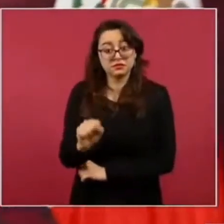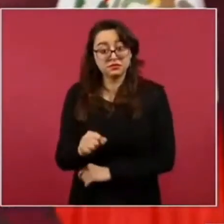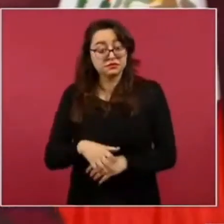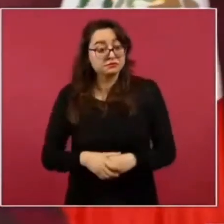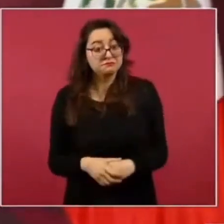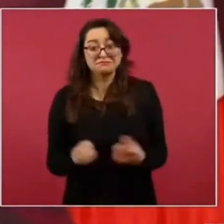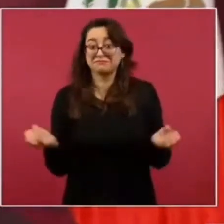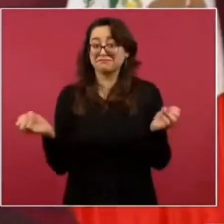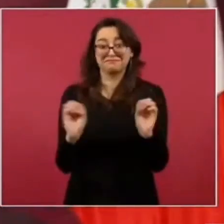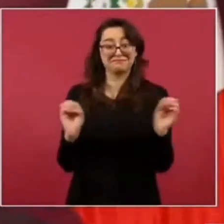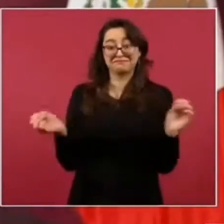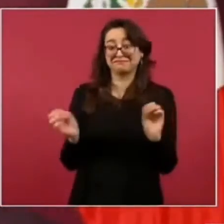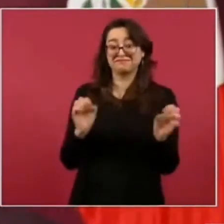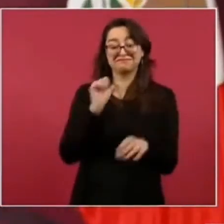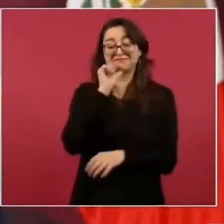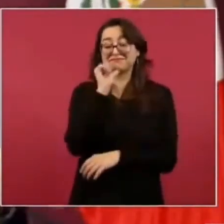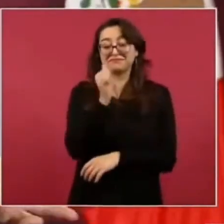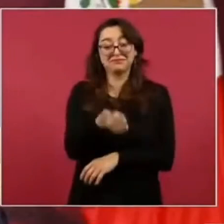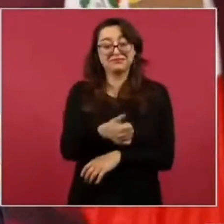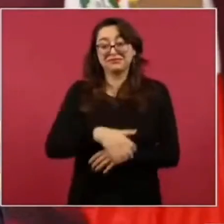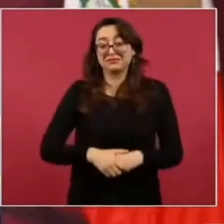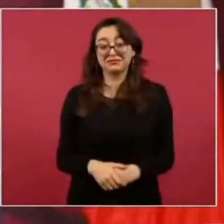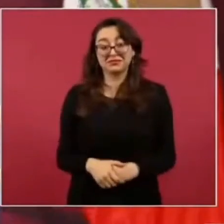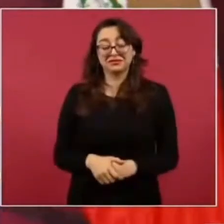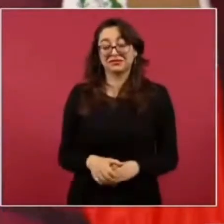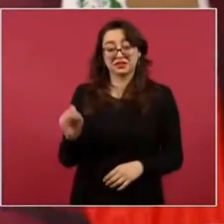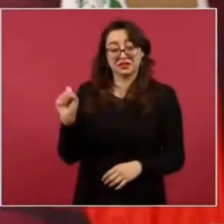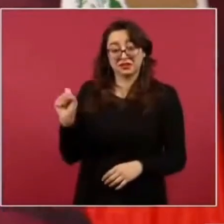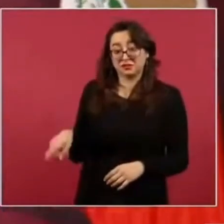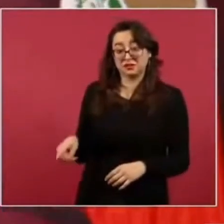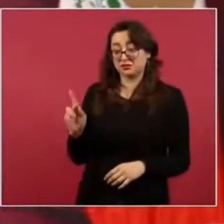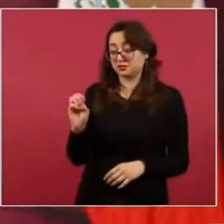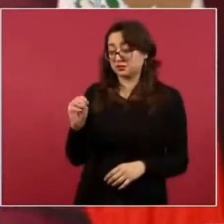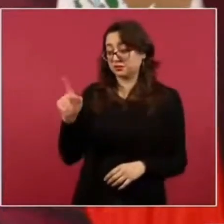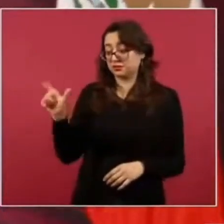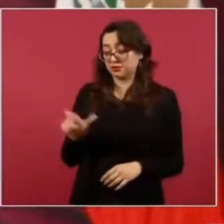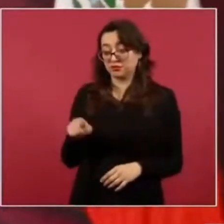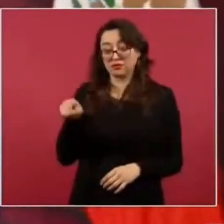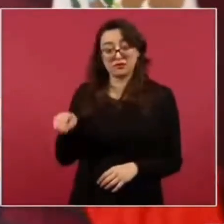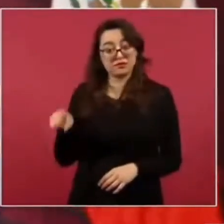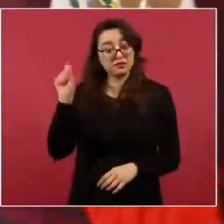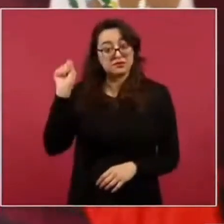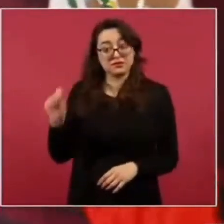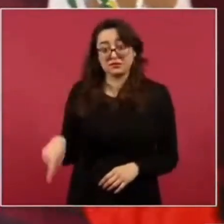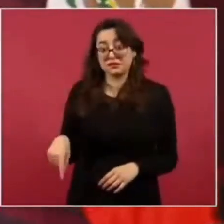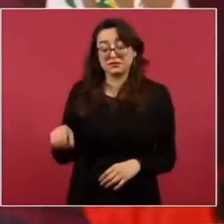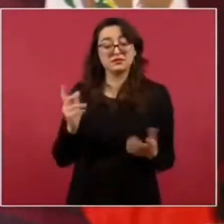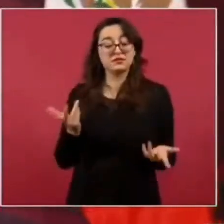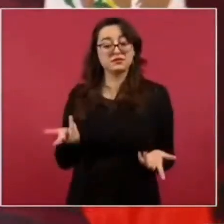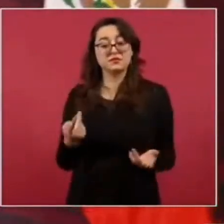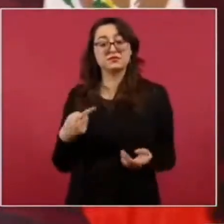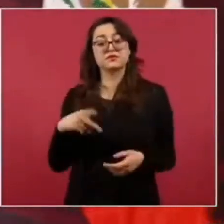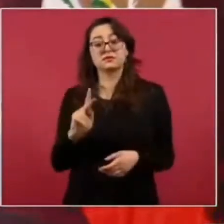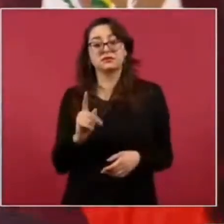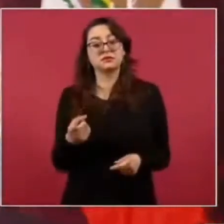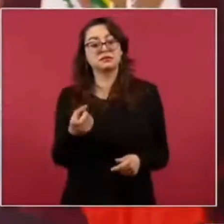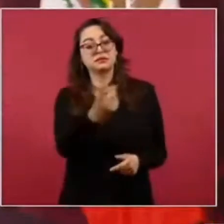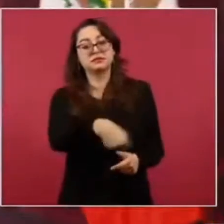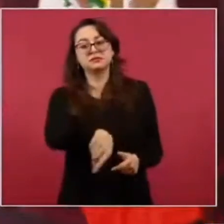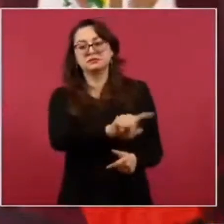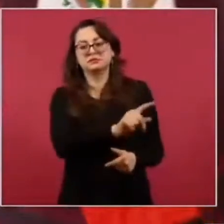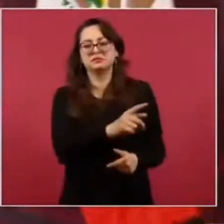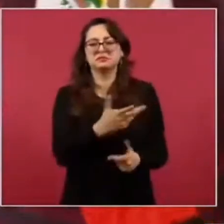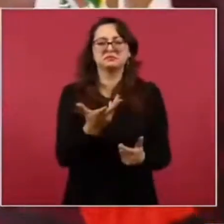más gas que el que ya sacaba Pemex, pero estuvieron como 10, 15 años con unos